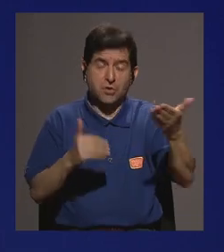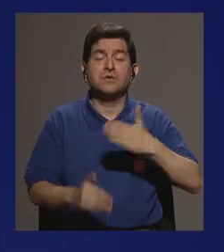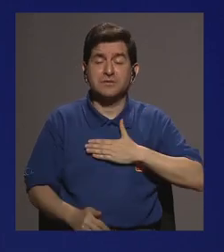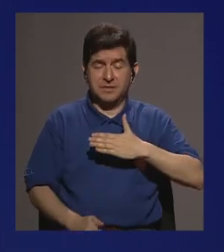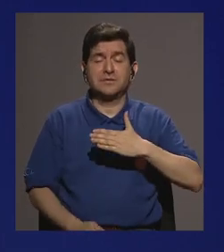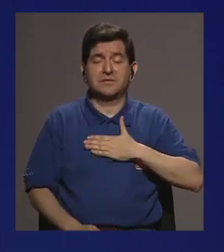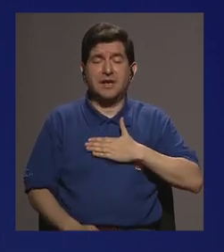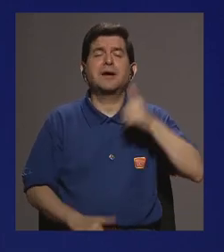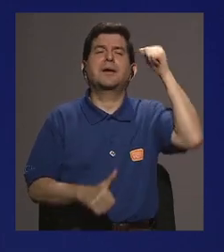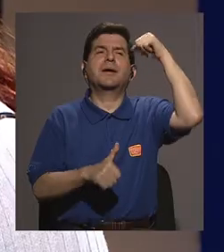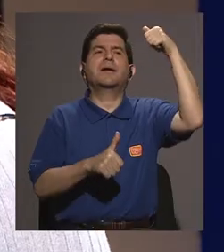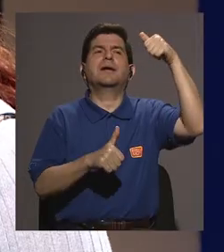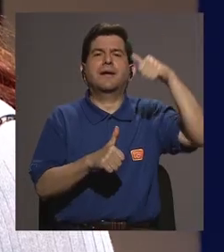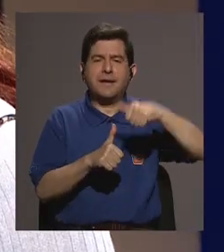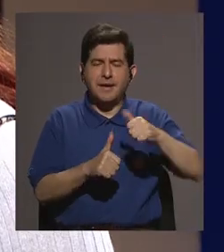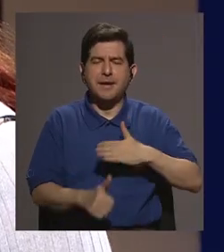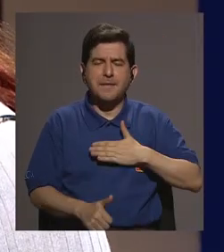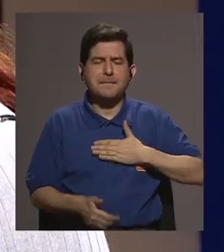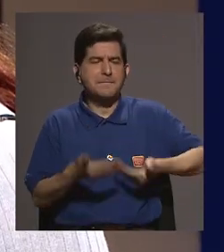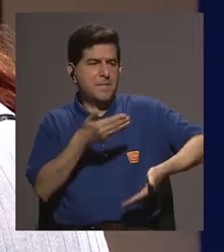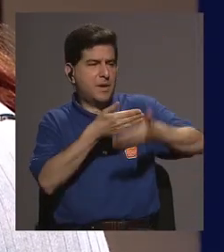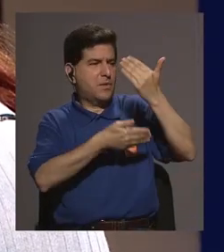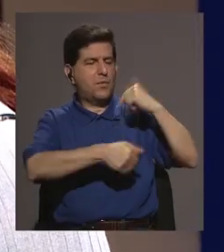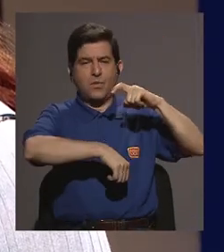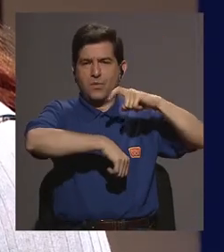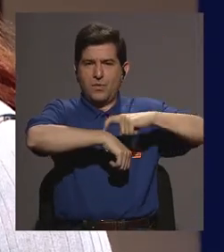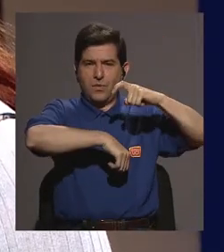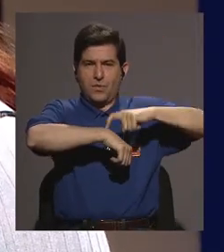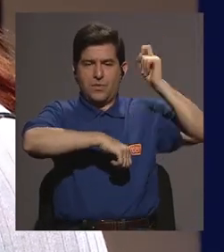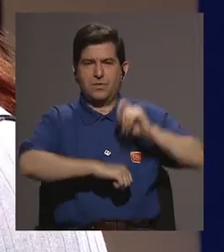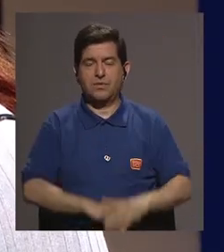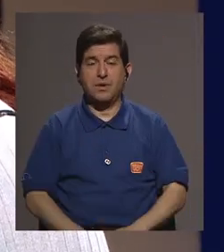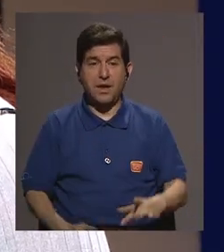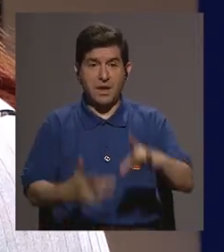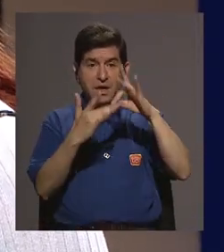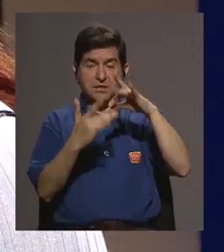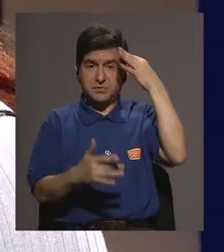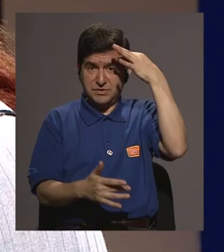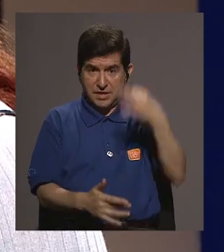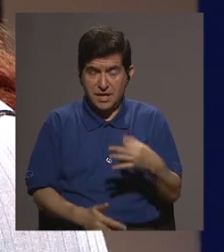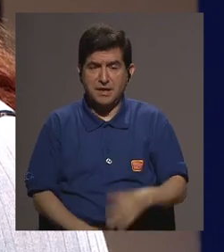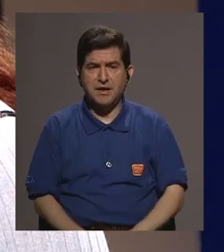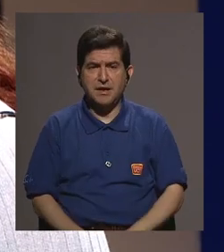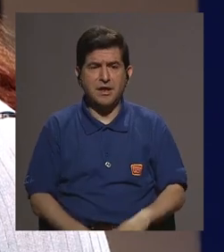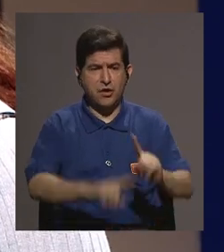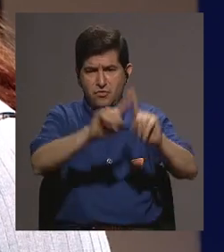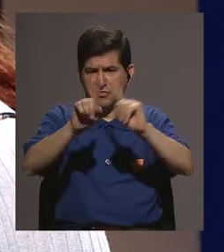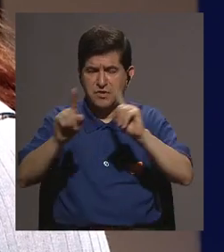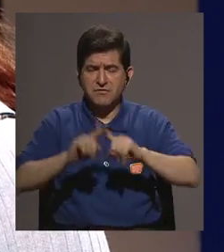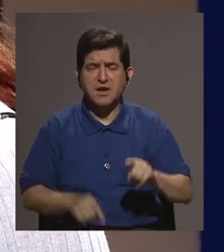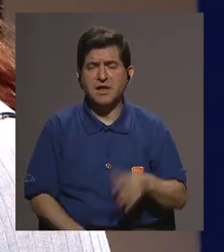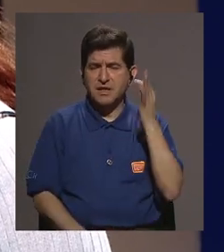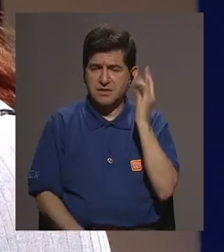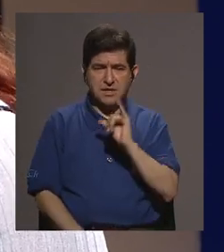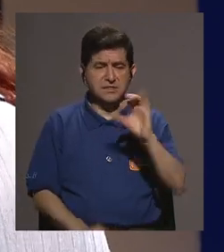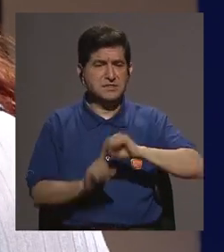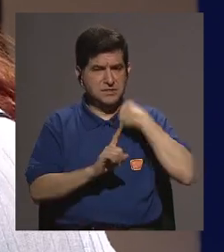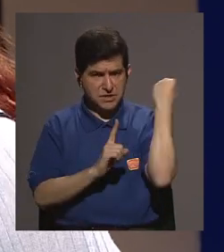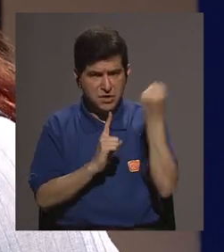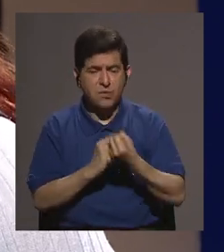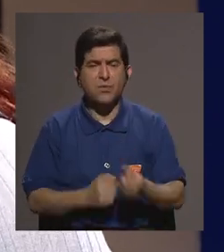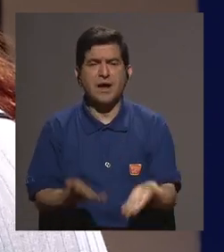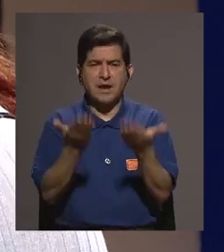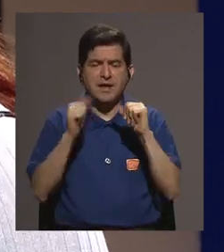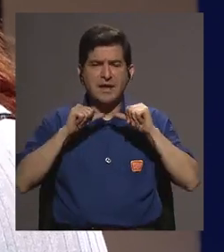pues si hay ciertas cosas que me recordaron a mi pasado más que todo creo que es el pasado de muchas